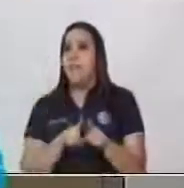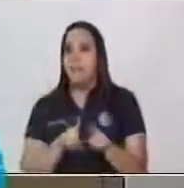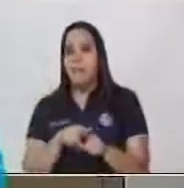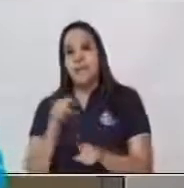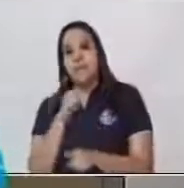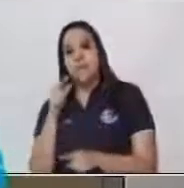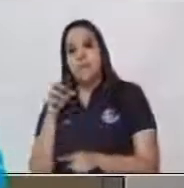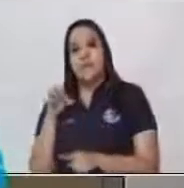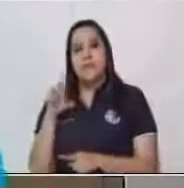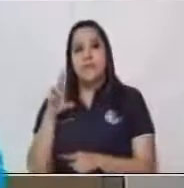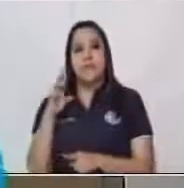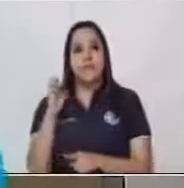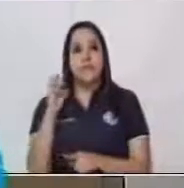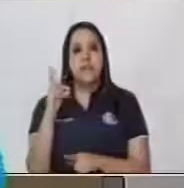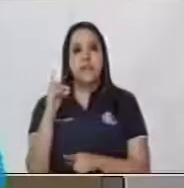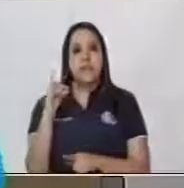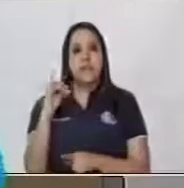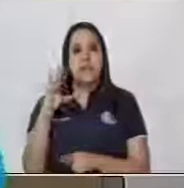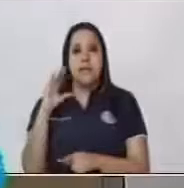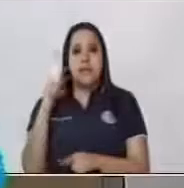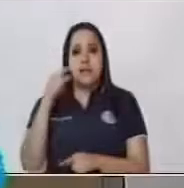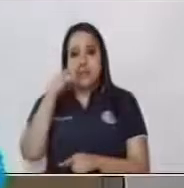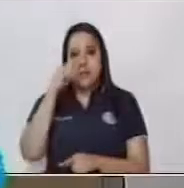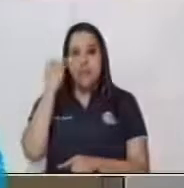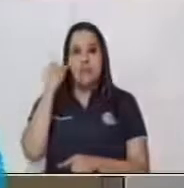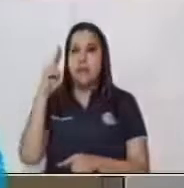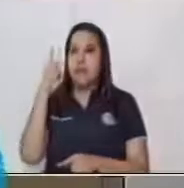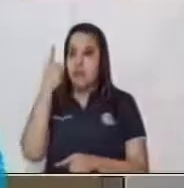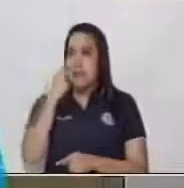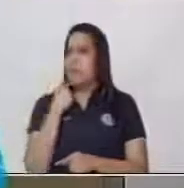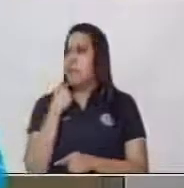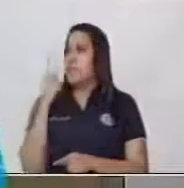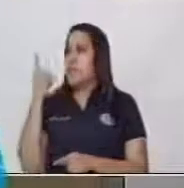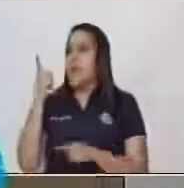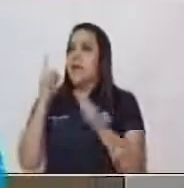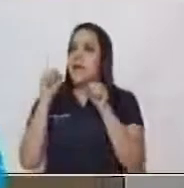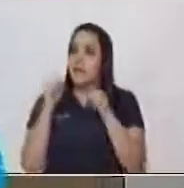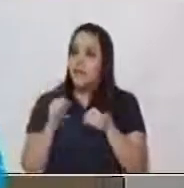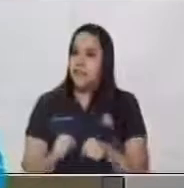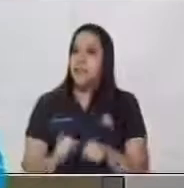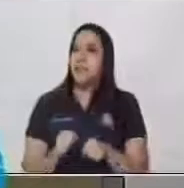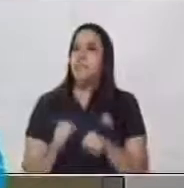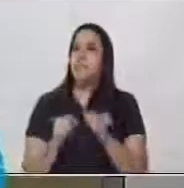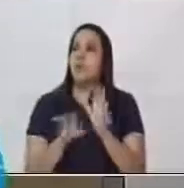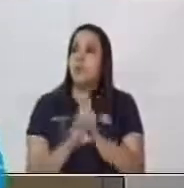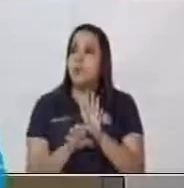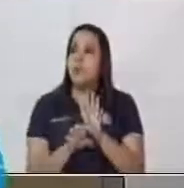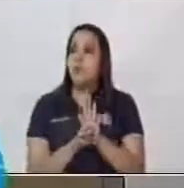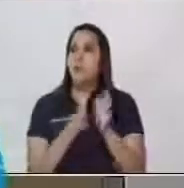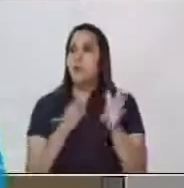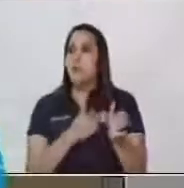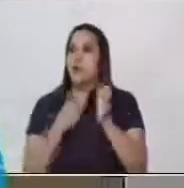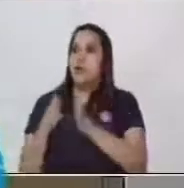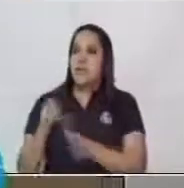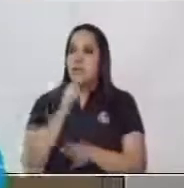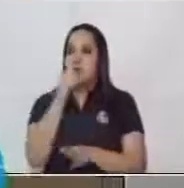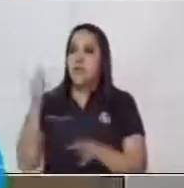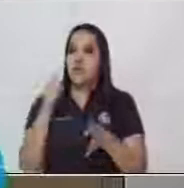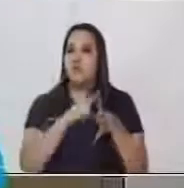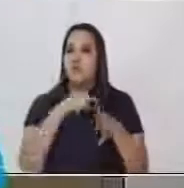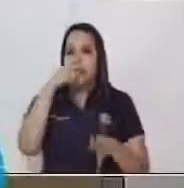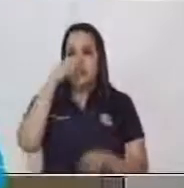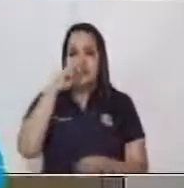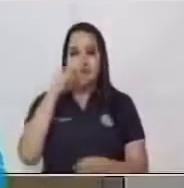un predicado verbal, y estas pues se dividen a su vez en transitivas o intransitivas,